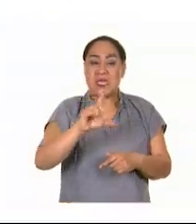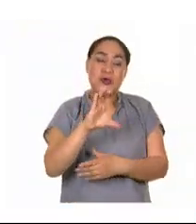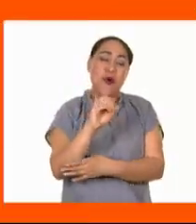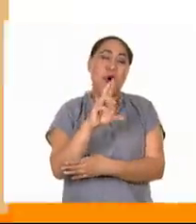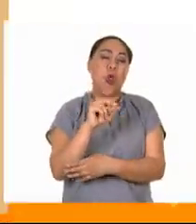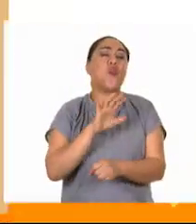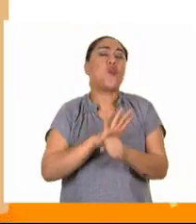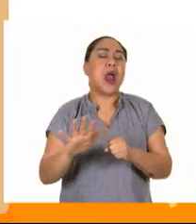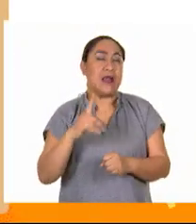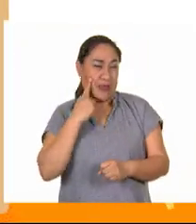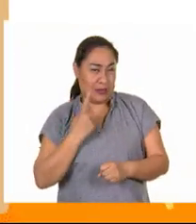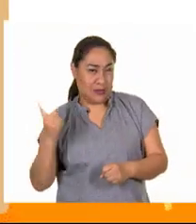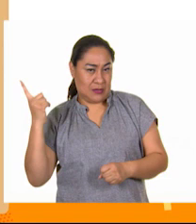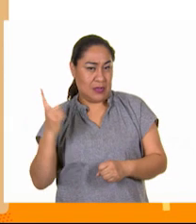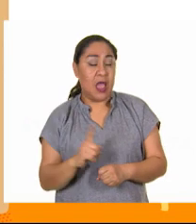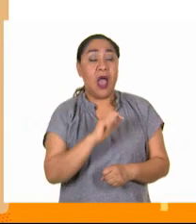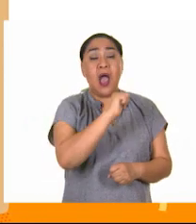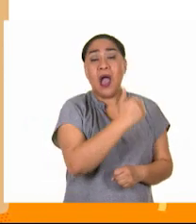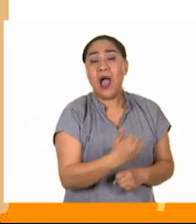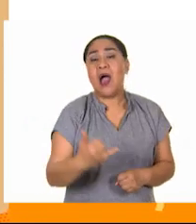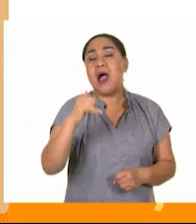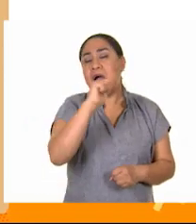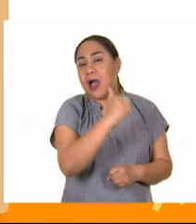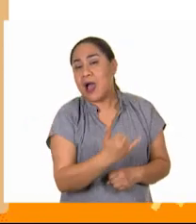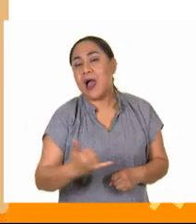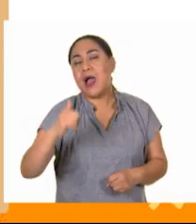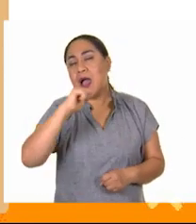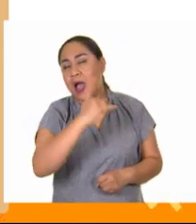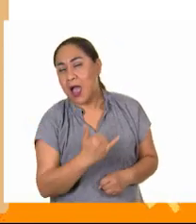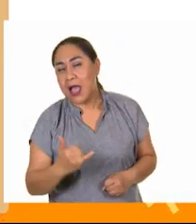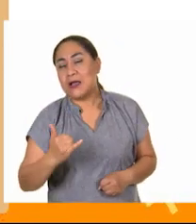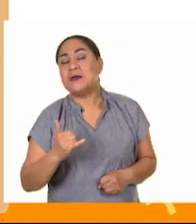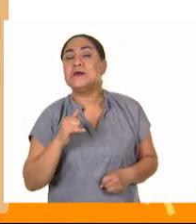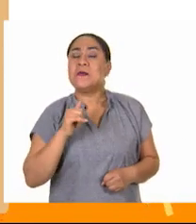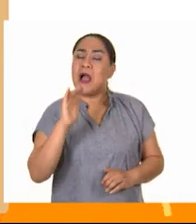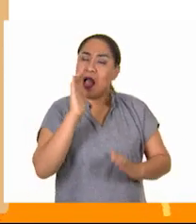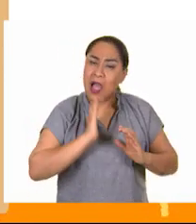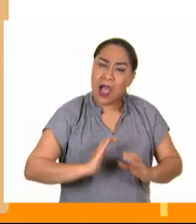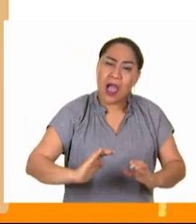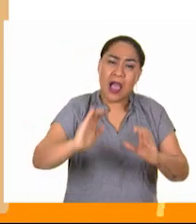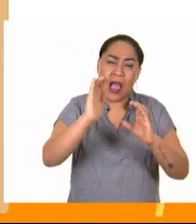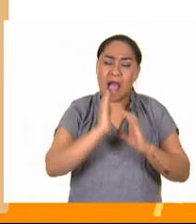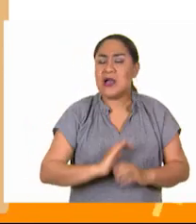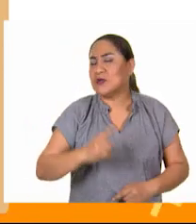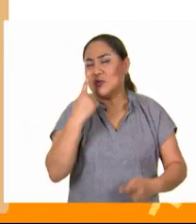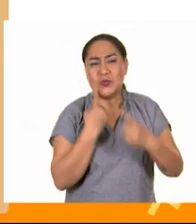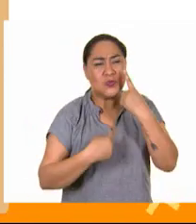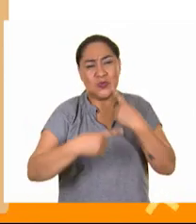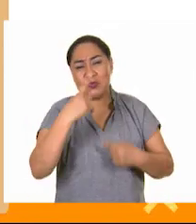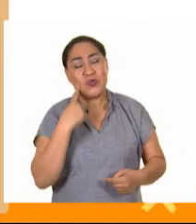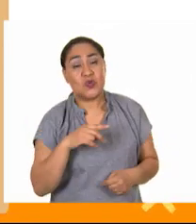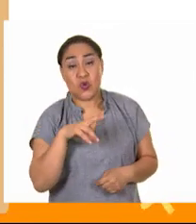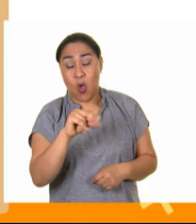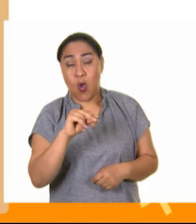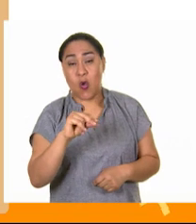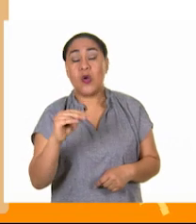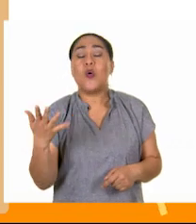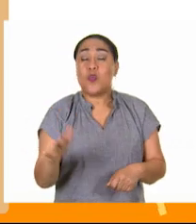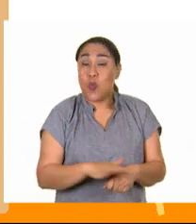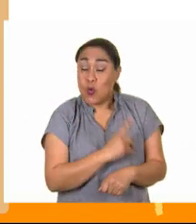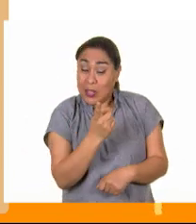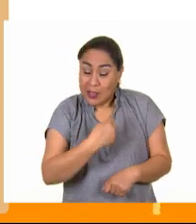es: ay, ay, ay, ay, canta y no llores,